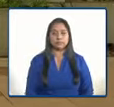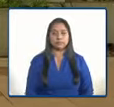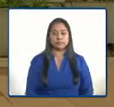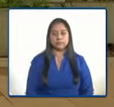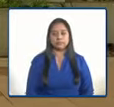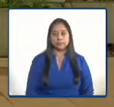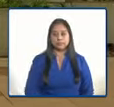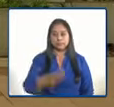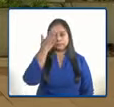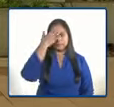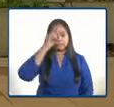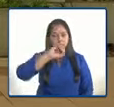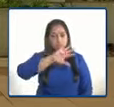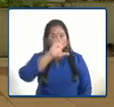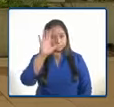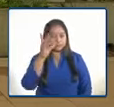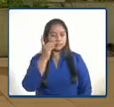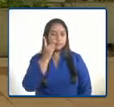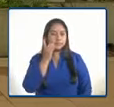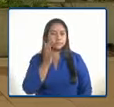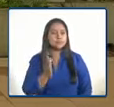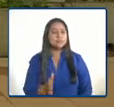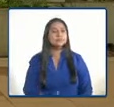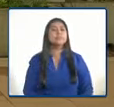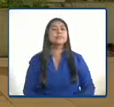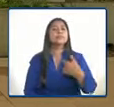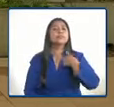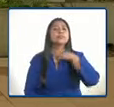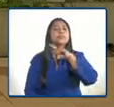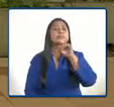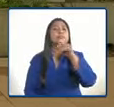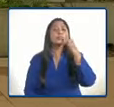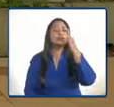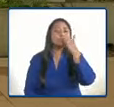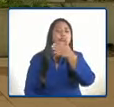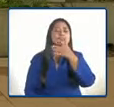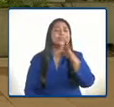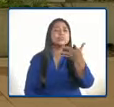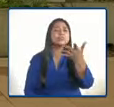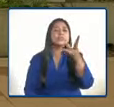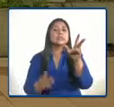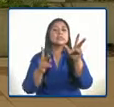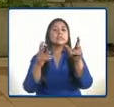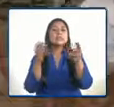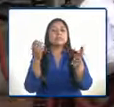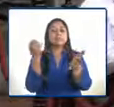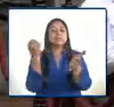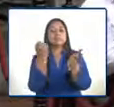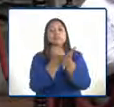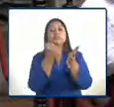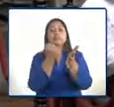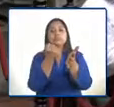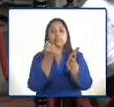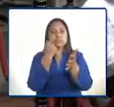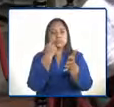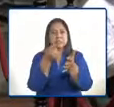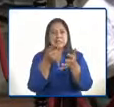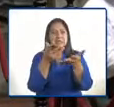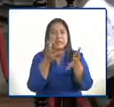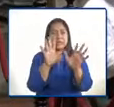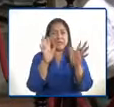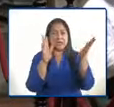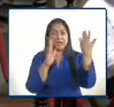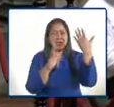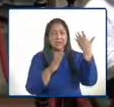Buenos días, director. Mi pregunta va enfocada principalmente al tema de los pasaportes. Este es un problema que se ha dado ya desde hace